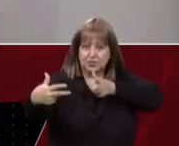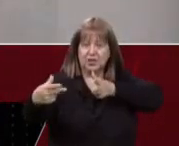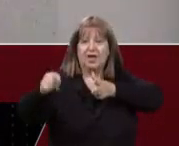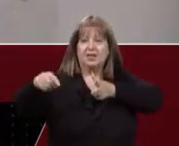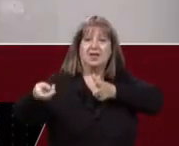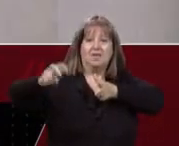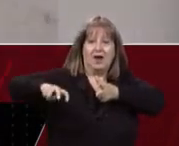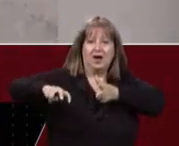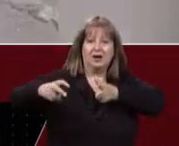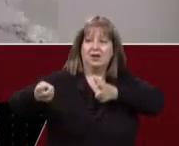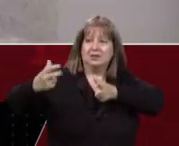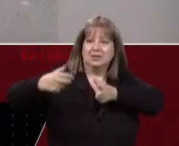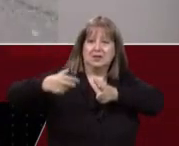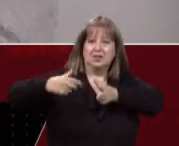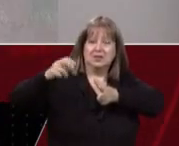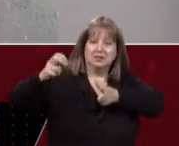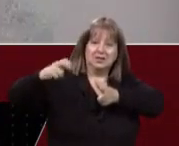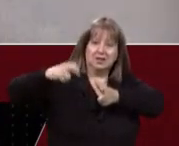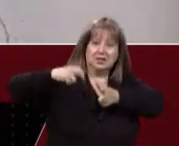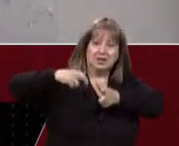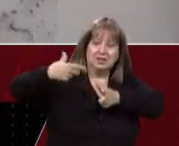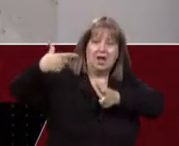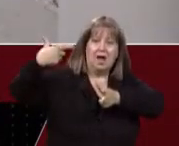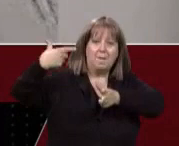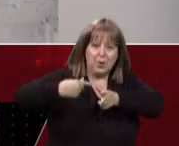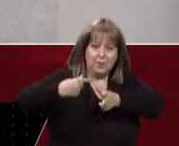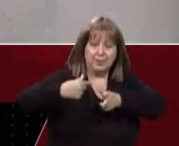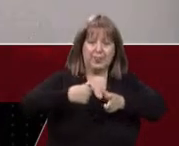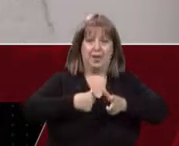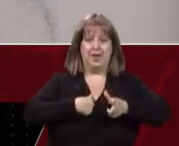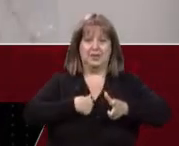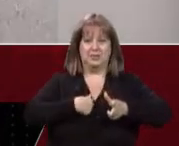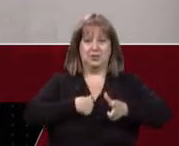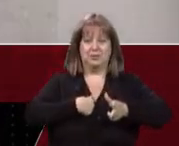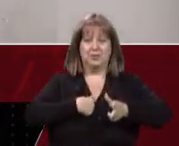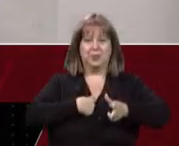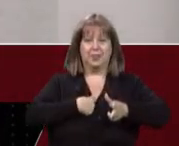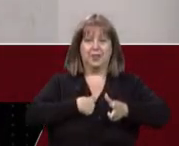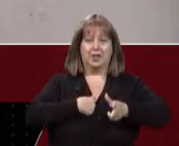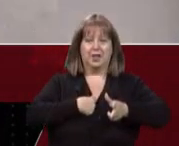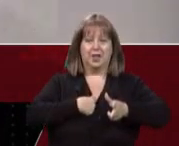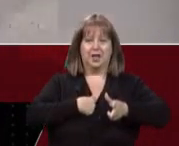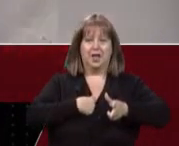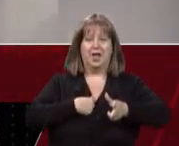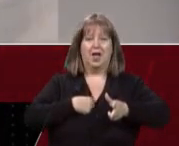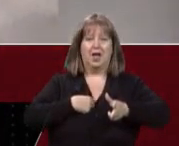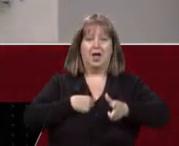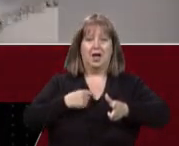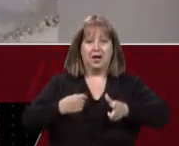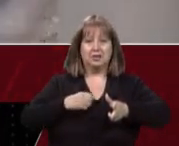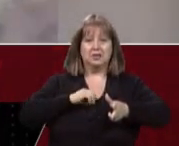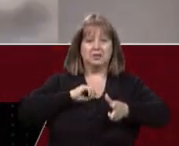se escucharon dos disparos Aparentemente uno de los disparos le habría dado en el pecho y ahí había quedado justamente